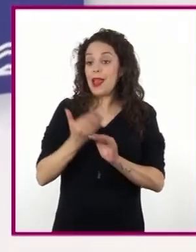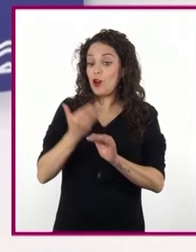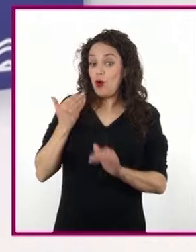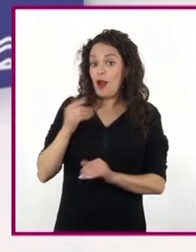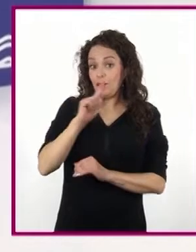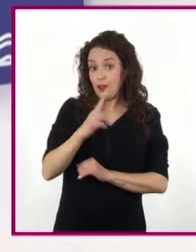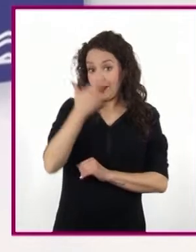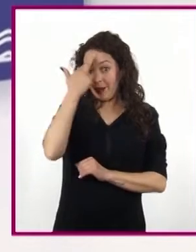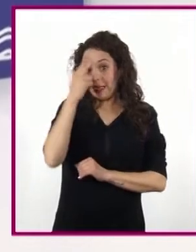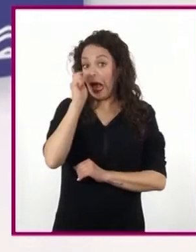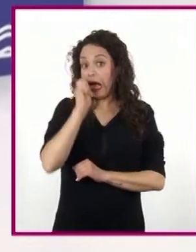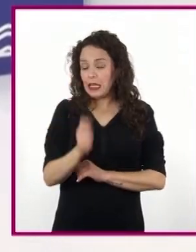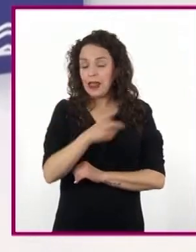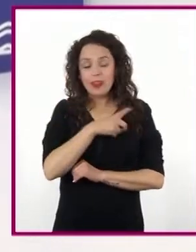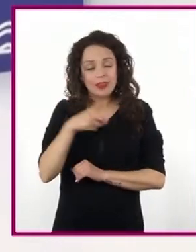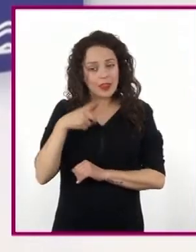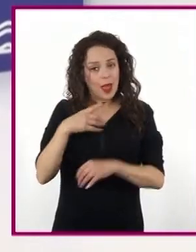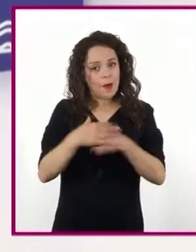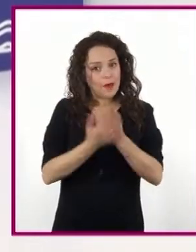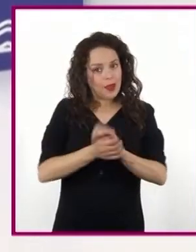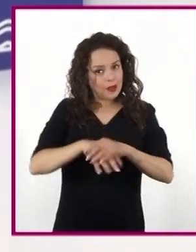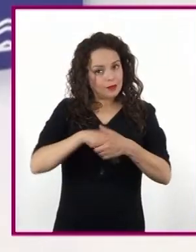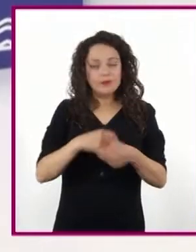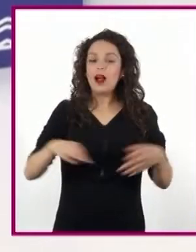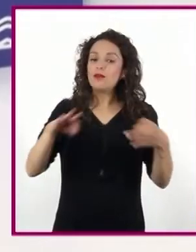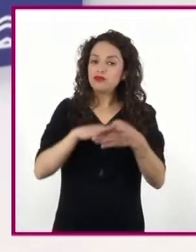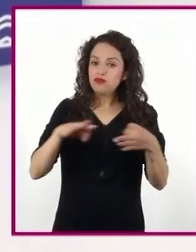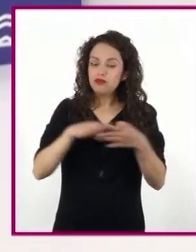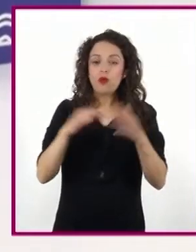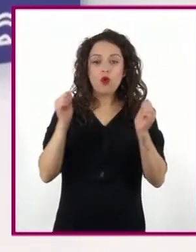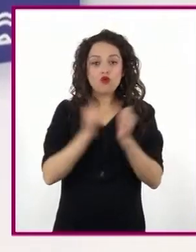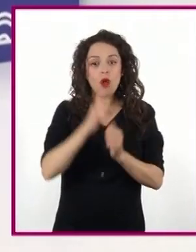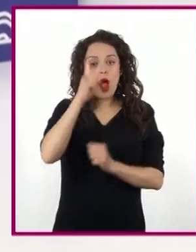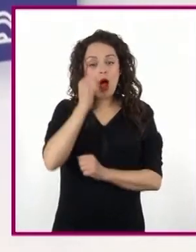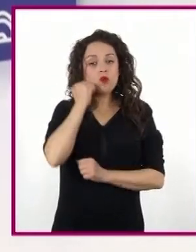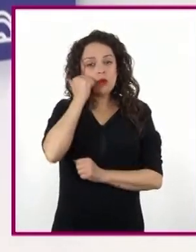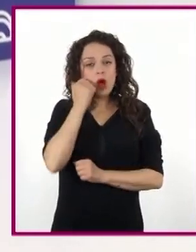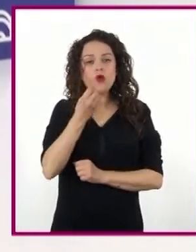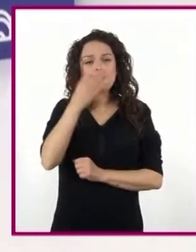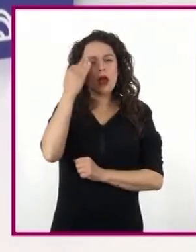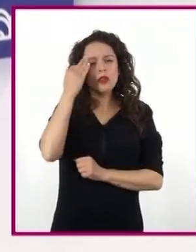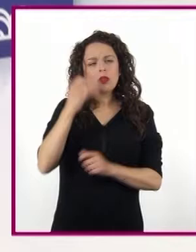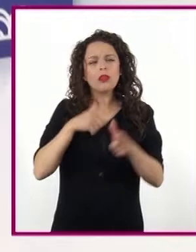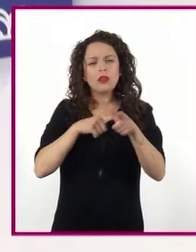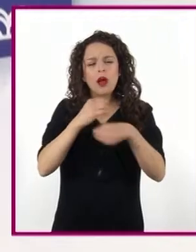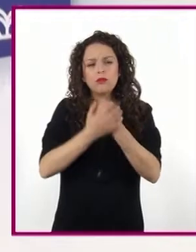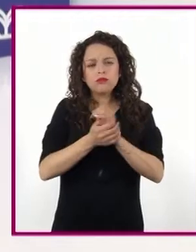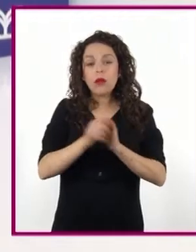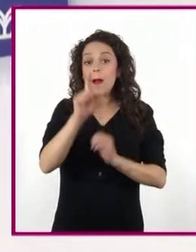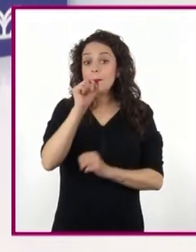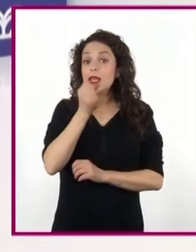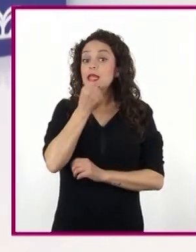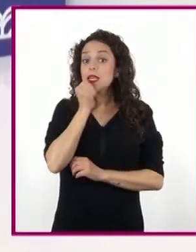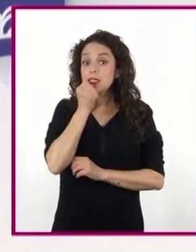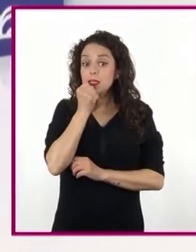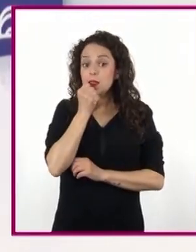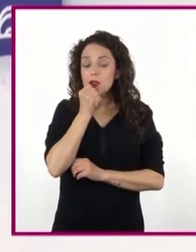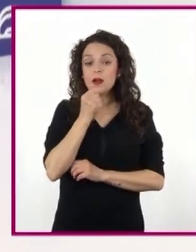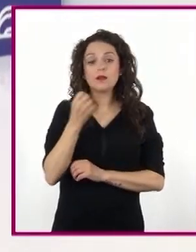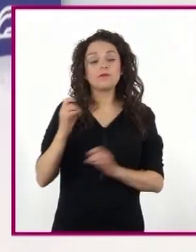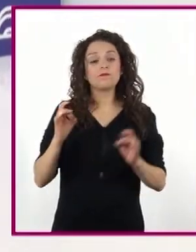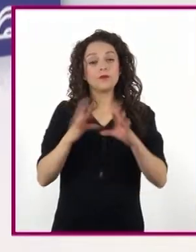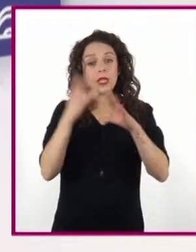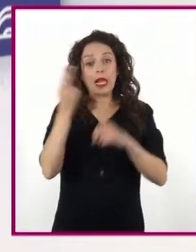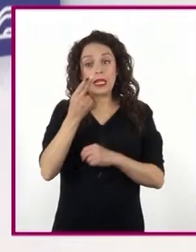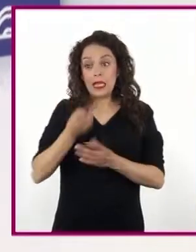necesario lavarse las manos constantemente con agua y jabón, al menos durante 20 segundos. Si necesitan salir, no olviden